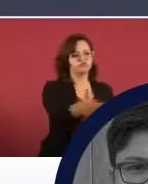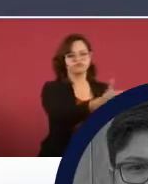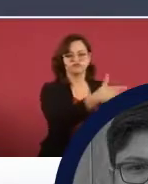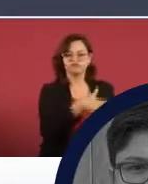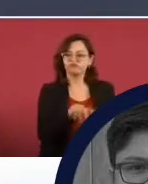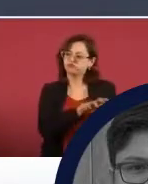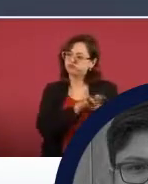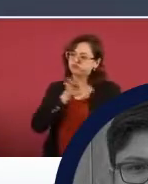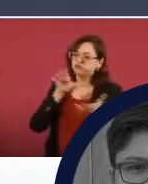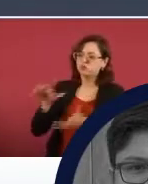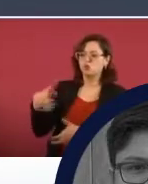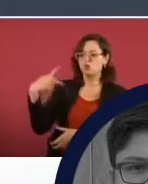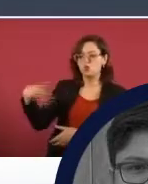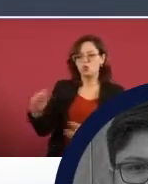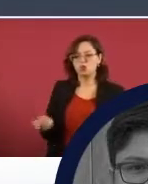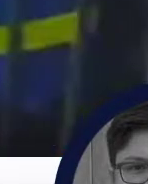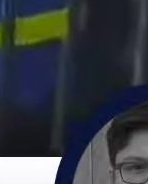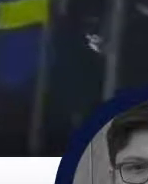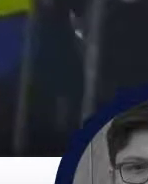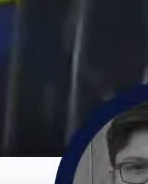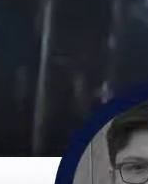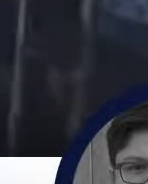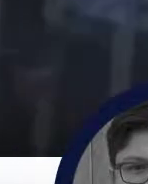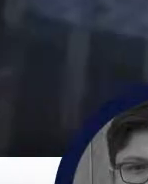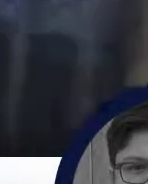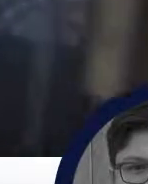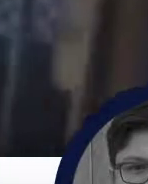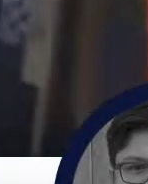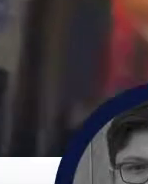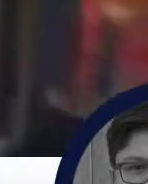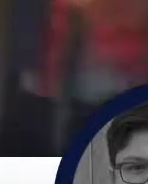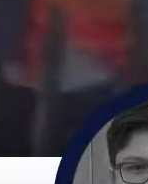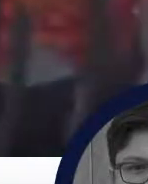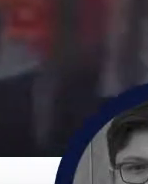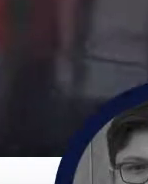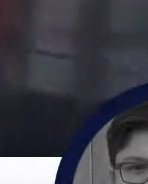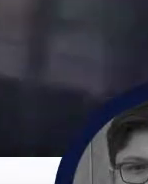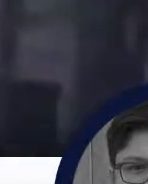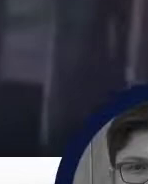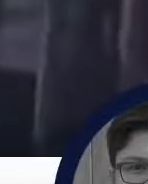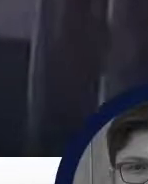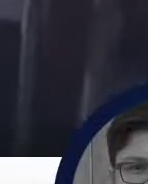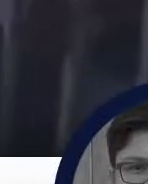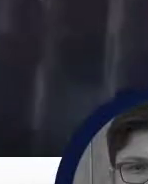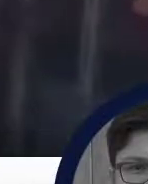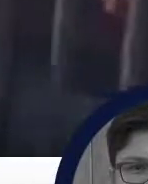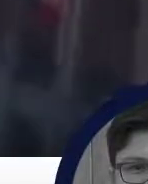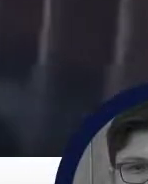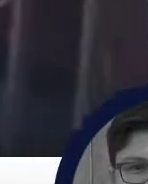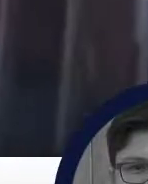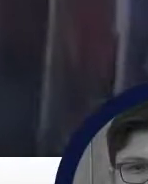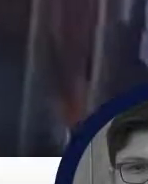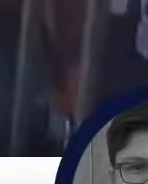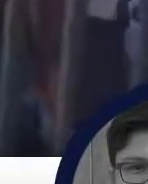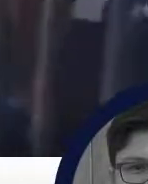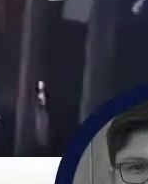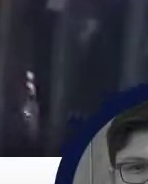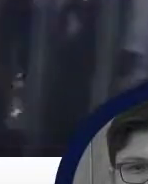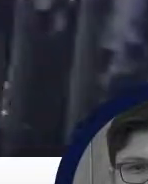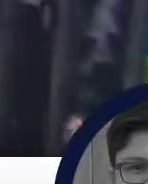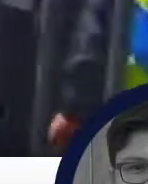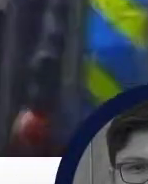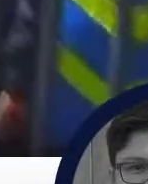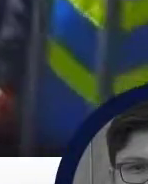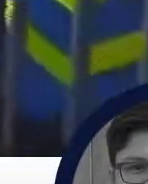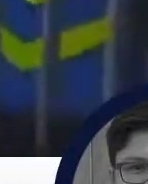que es lo que hace López Obrador todo el tiempo. Todos hablamos de cuarta transformación, aunque entendamos cosas muy distintas por cuarta